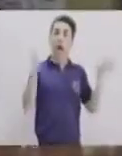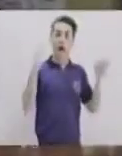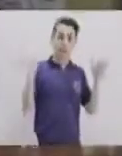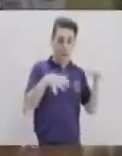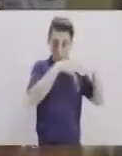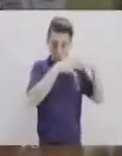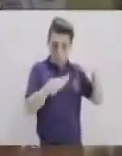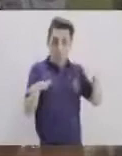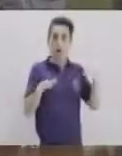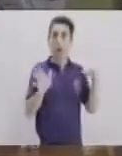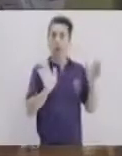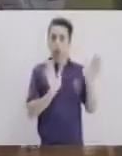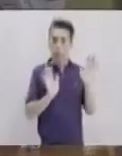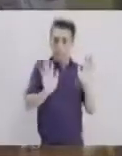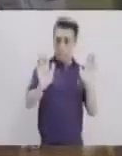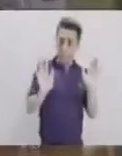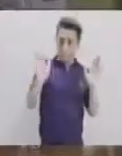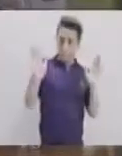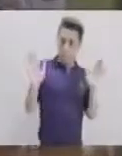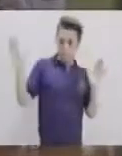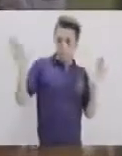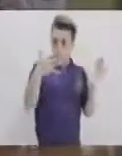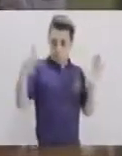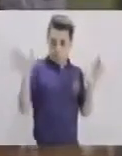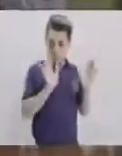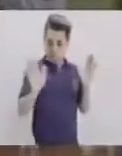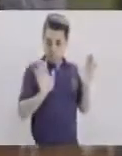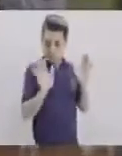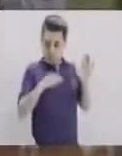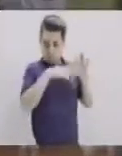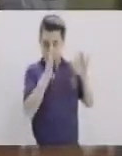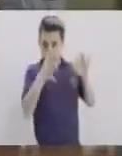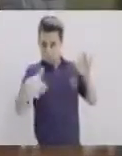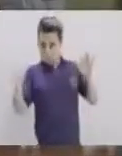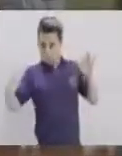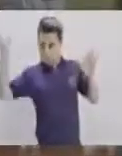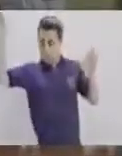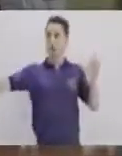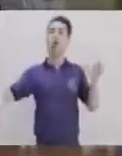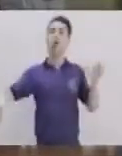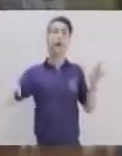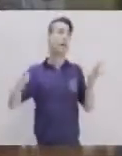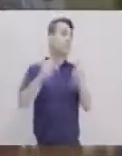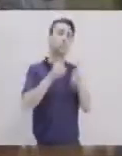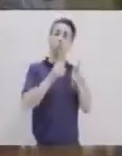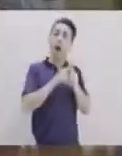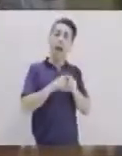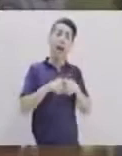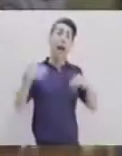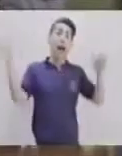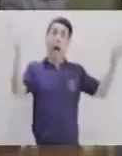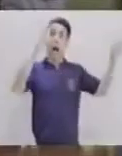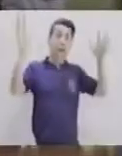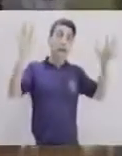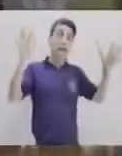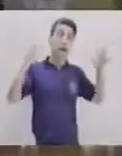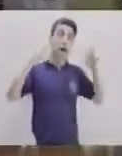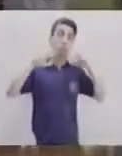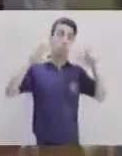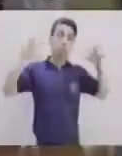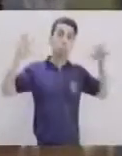a su vez sigue empujando más moléculas del aire hasta que puede llegar a nuestros oídos. Por esa